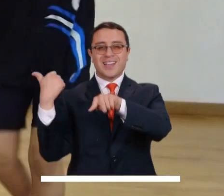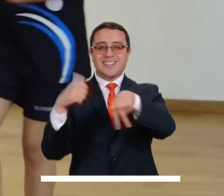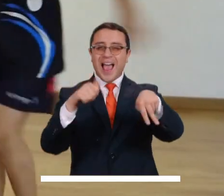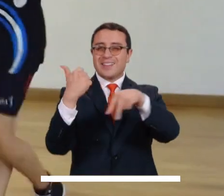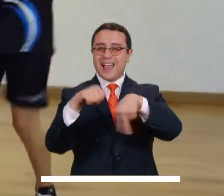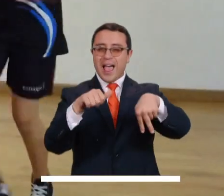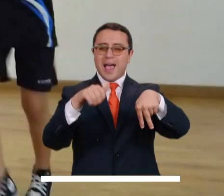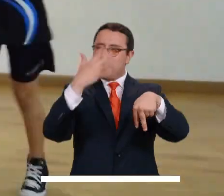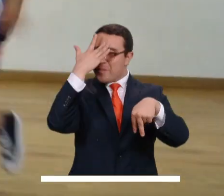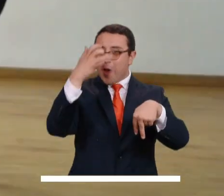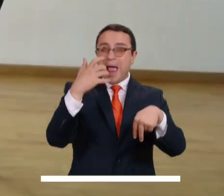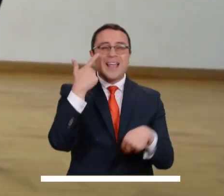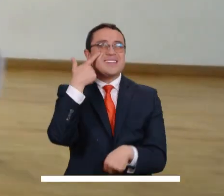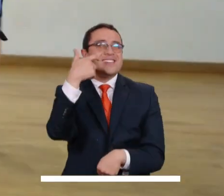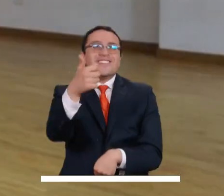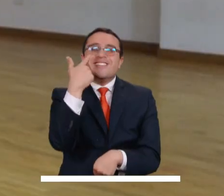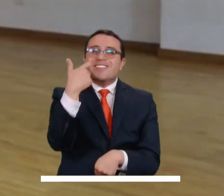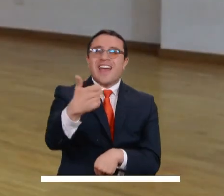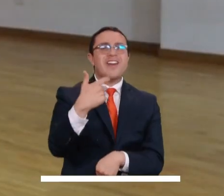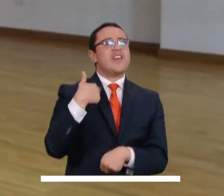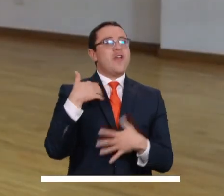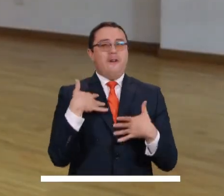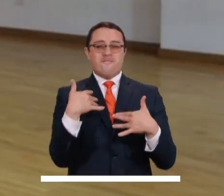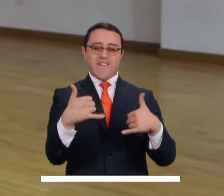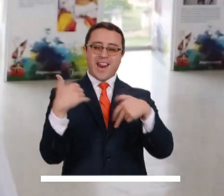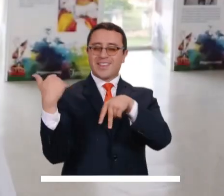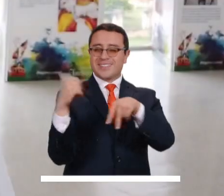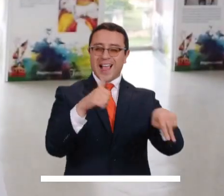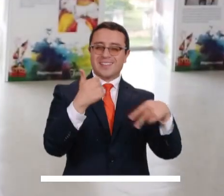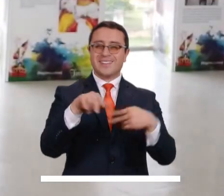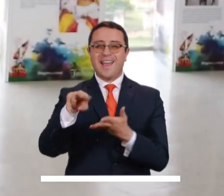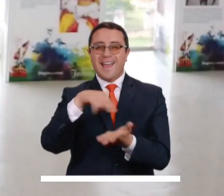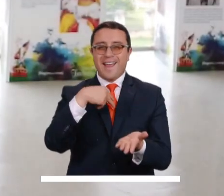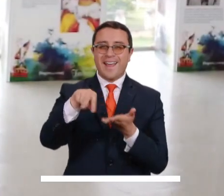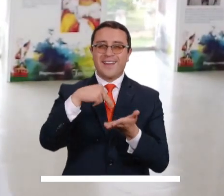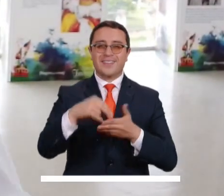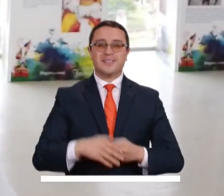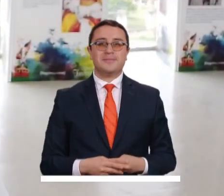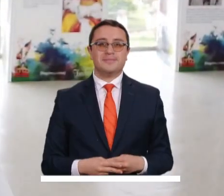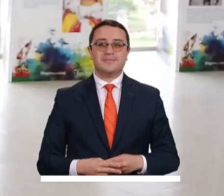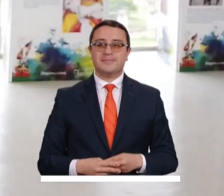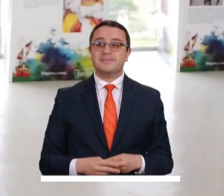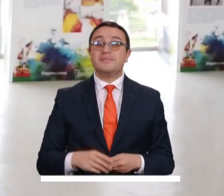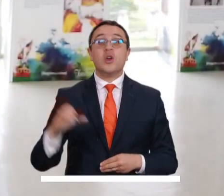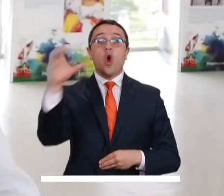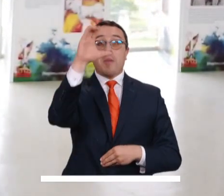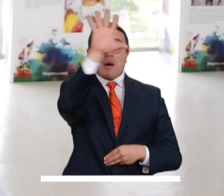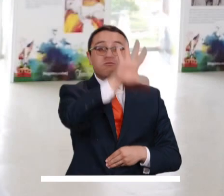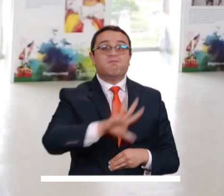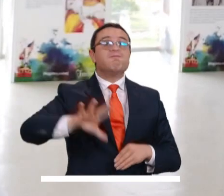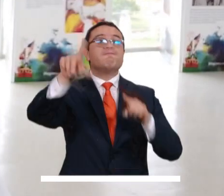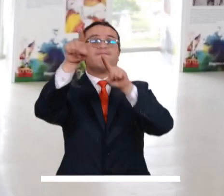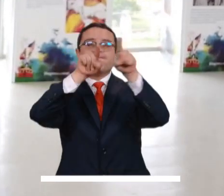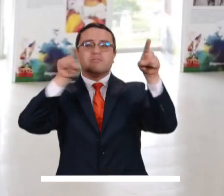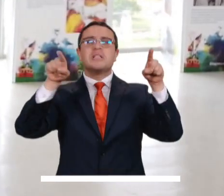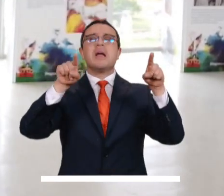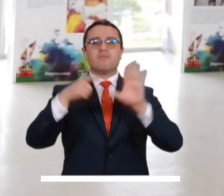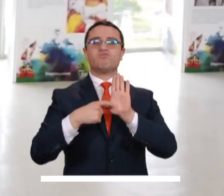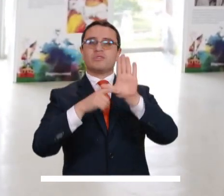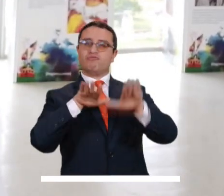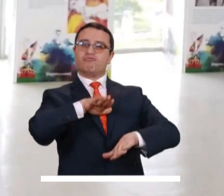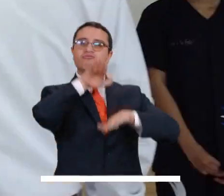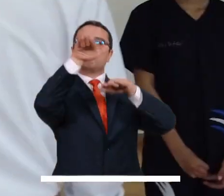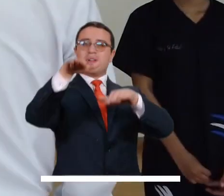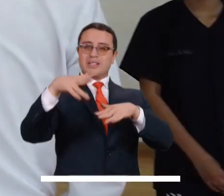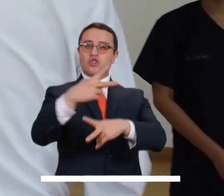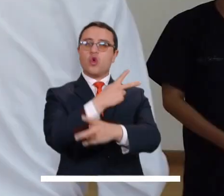es chévere bailar salsa. Soy feliz bailando salsa. Alrededor de Colombia y en representación del departamento del